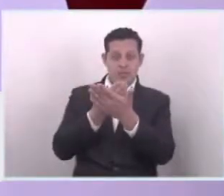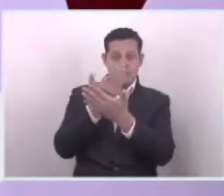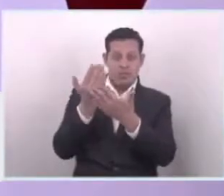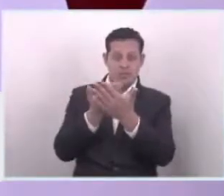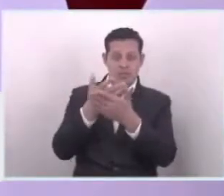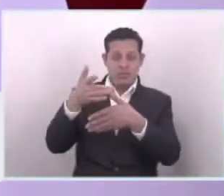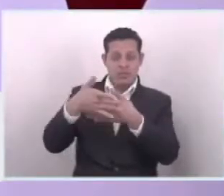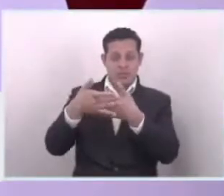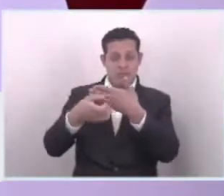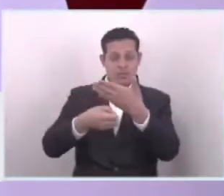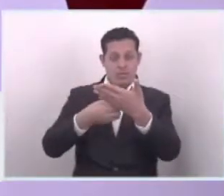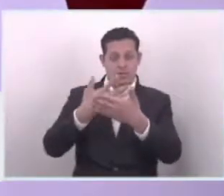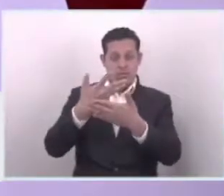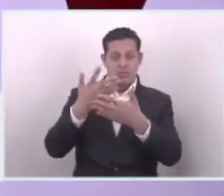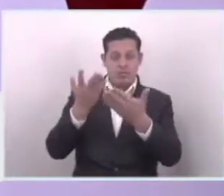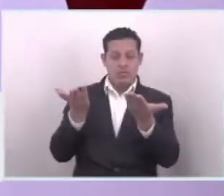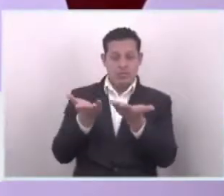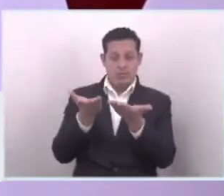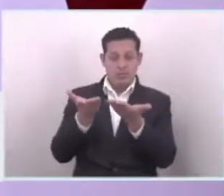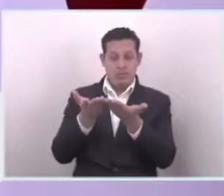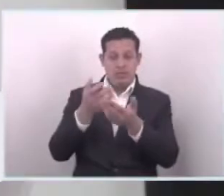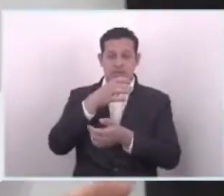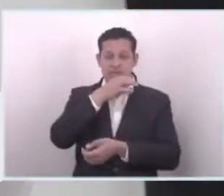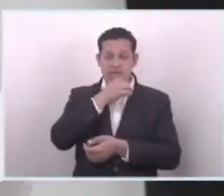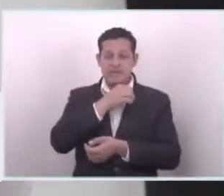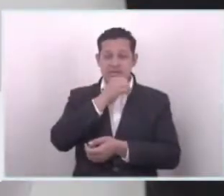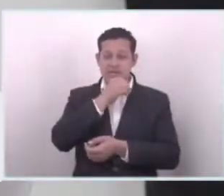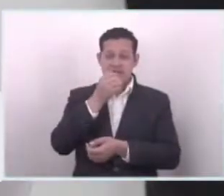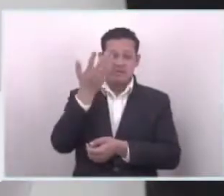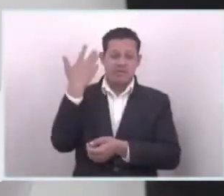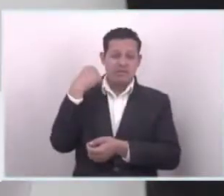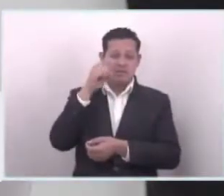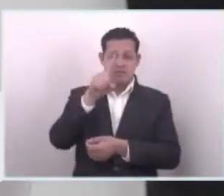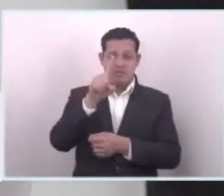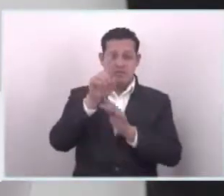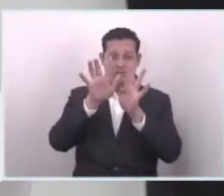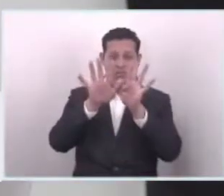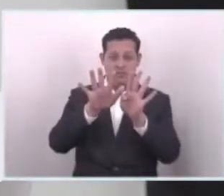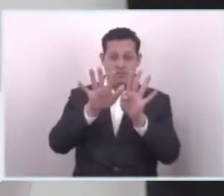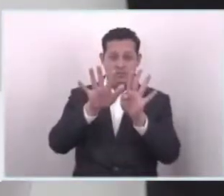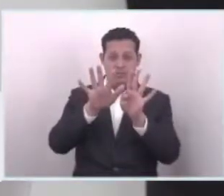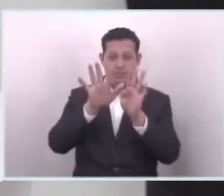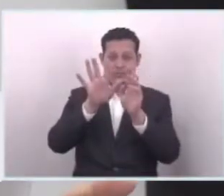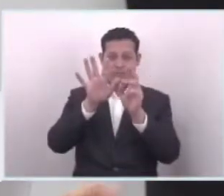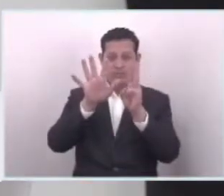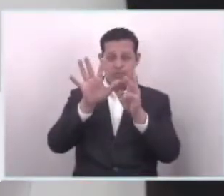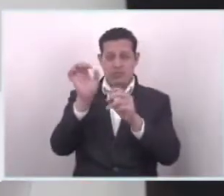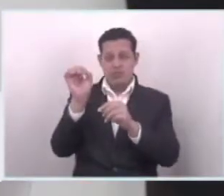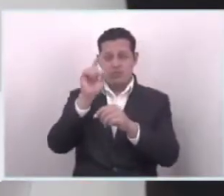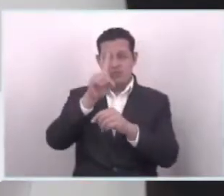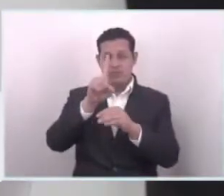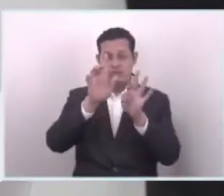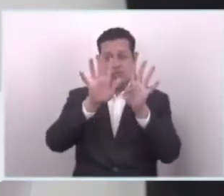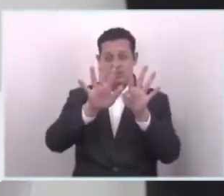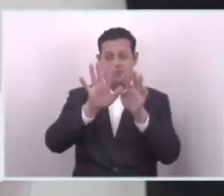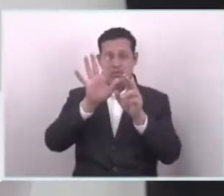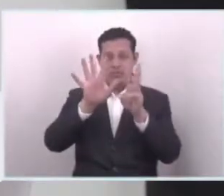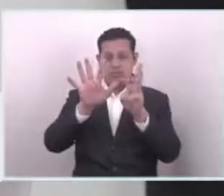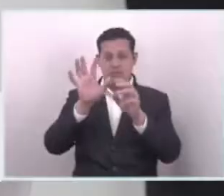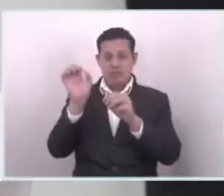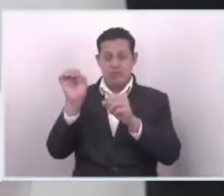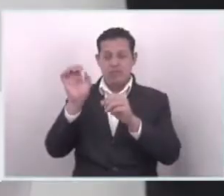estudios modernos. Habían muy viejos de la década de los 70, 80, no estaban completos.